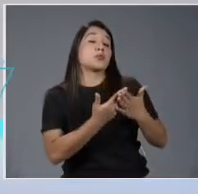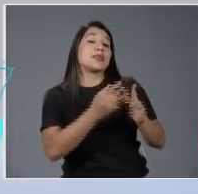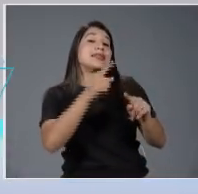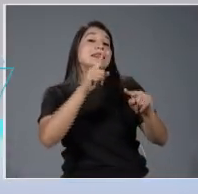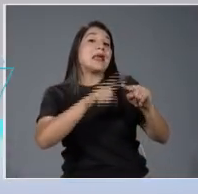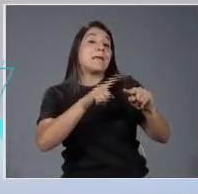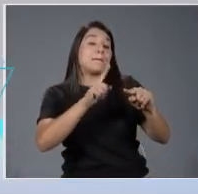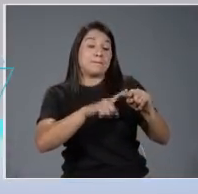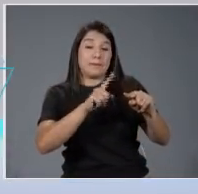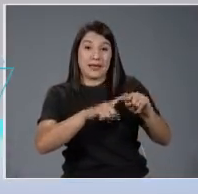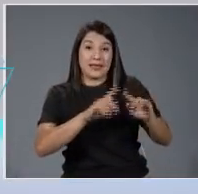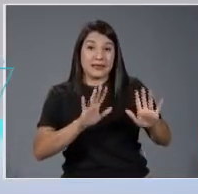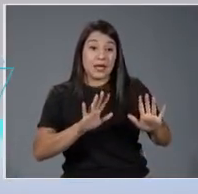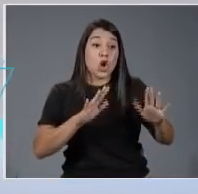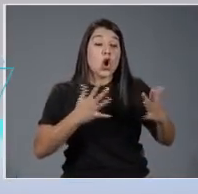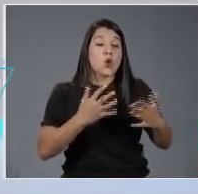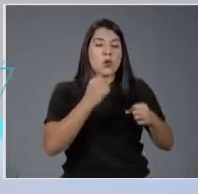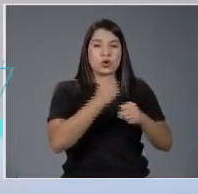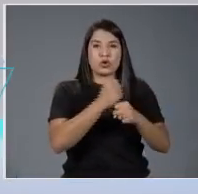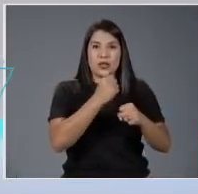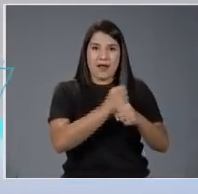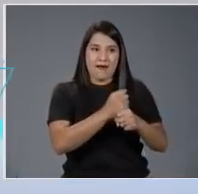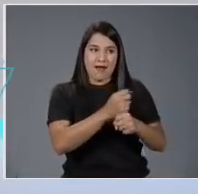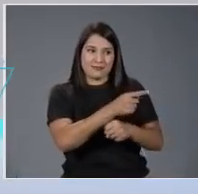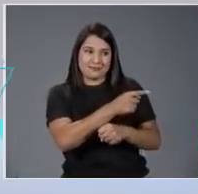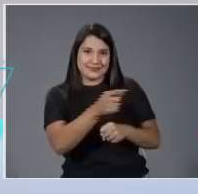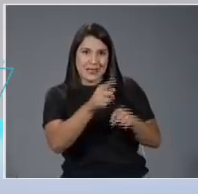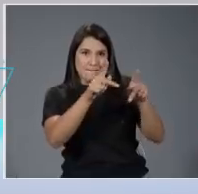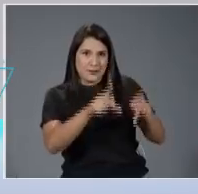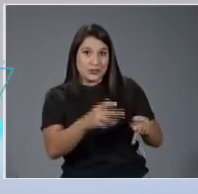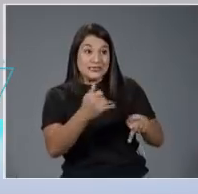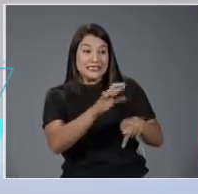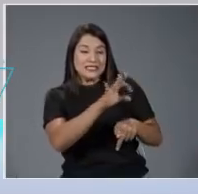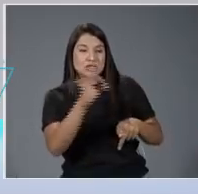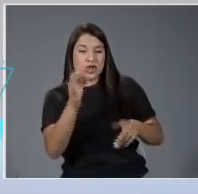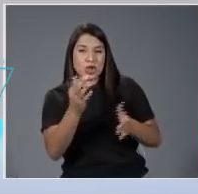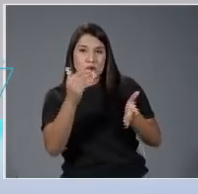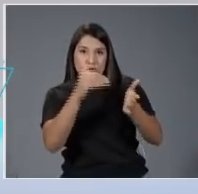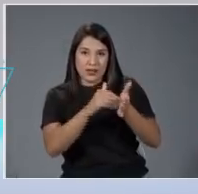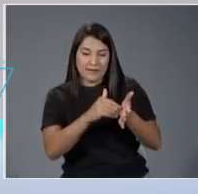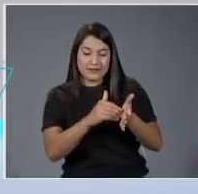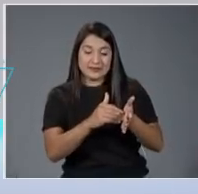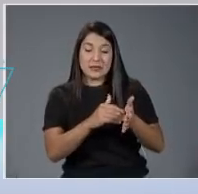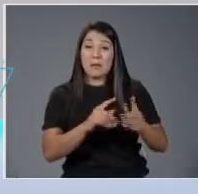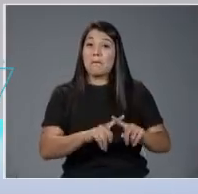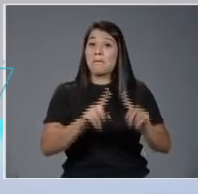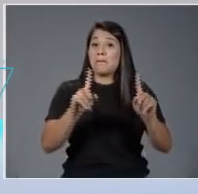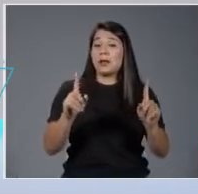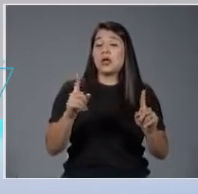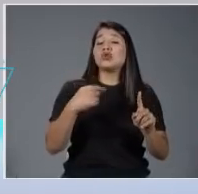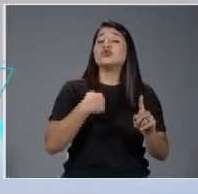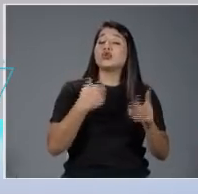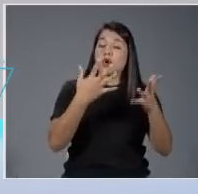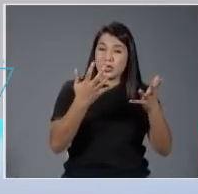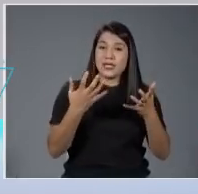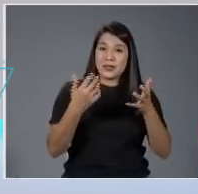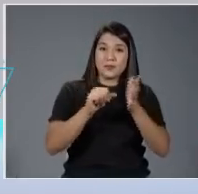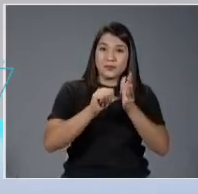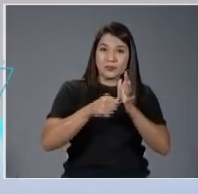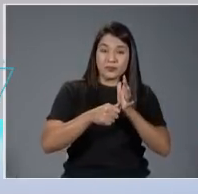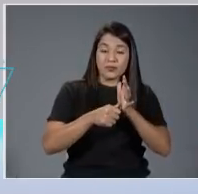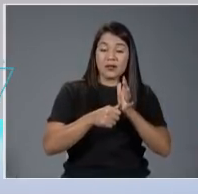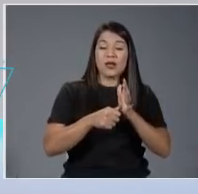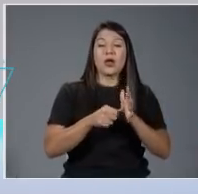la eficacia de estos funcionarios, la eficacia en el trabajo que hagan en cada una de estas instituciones, pero sí quiero hacer notar que lo